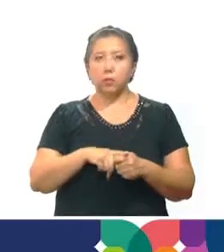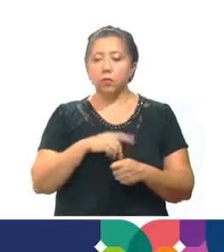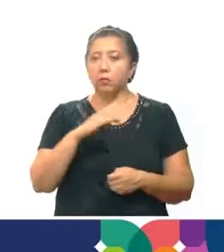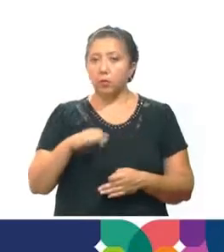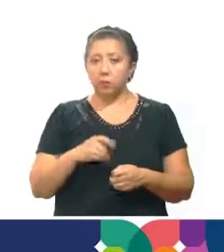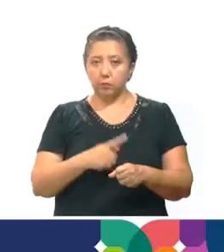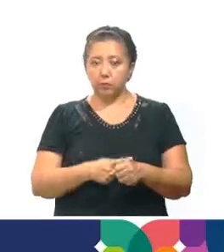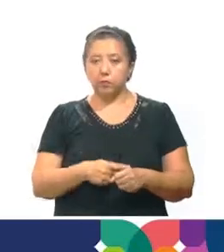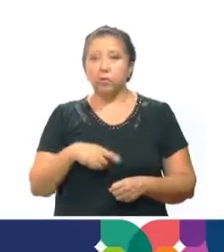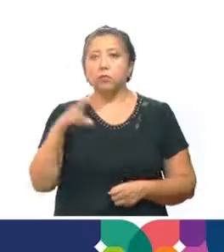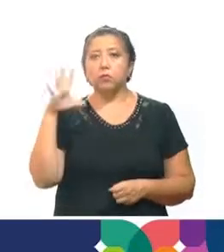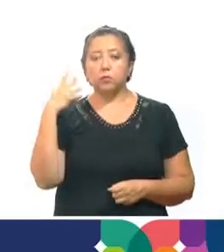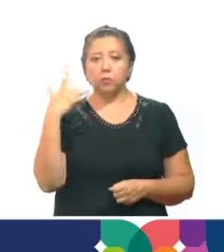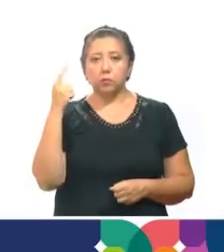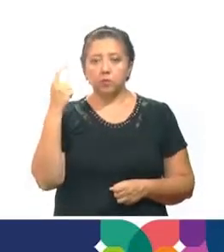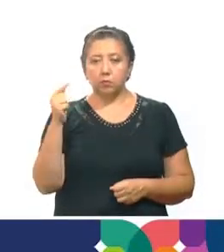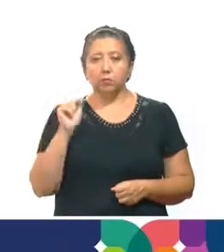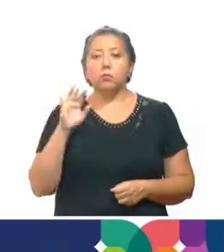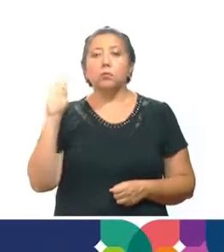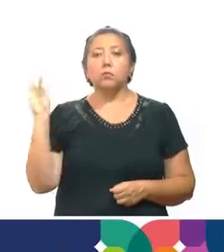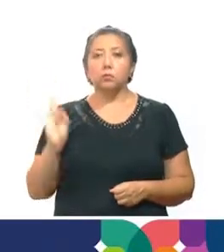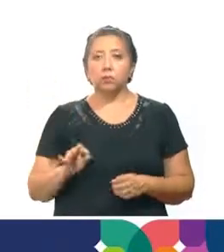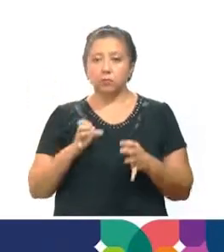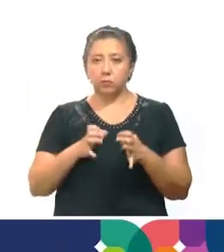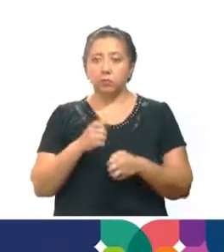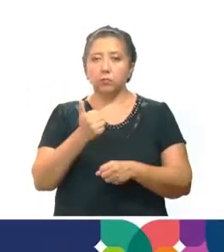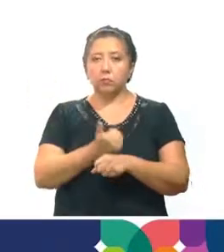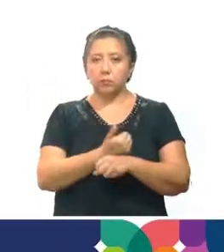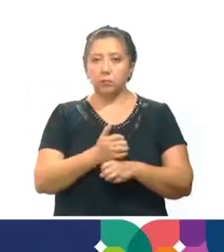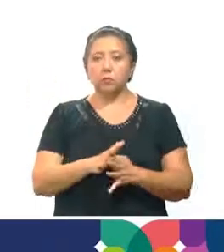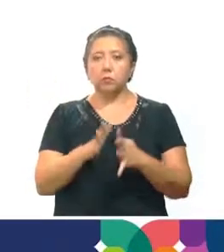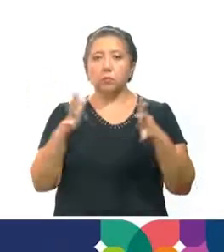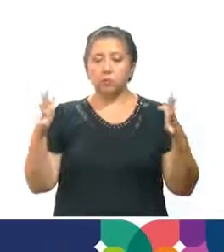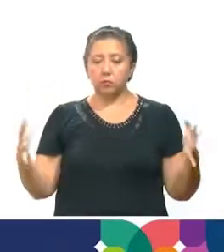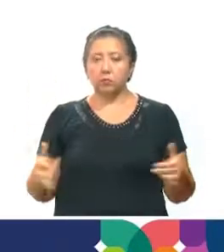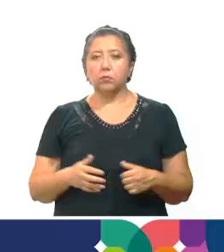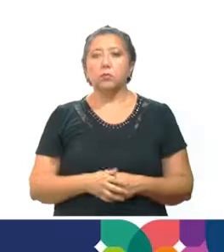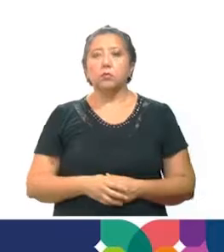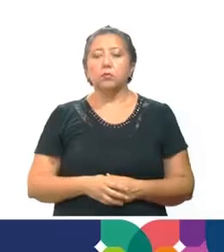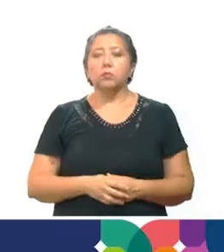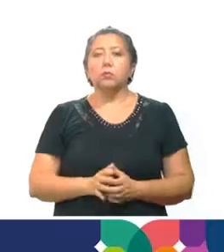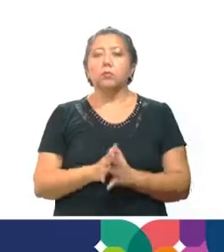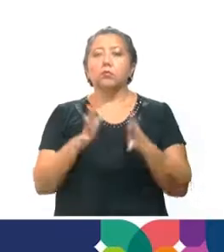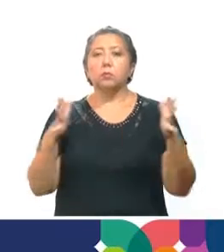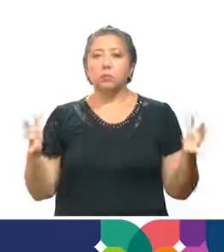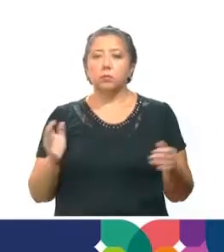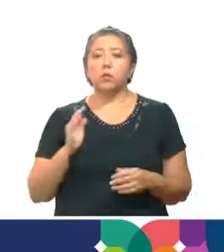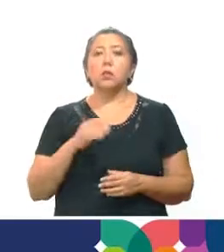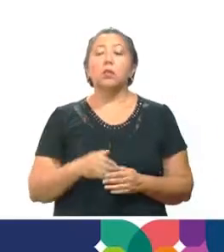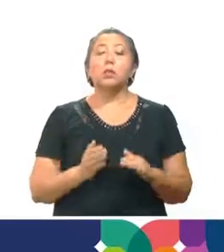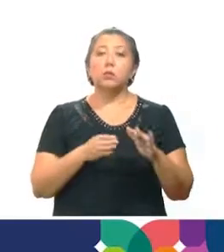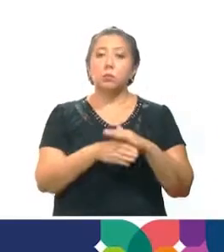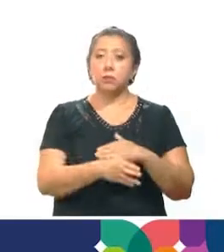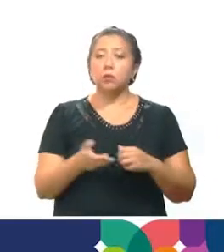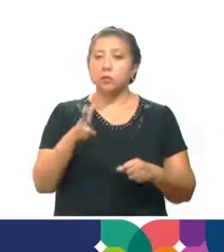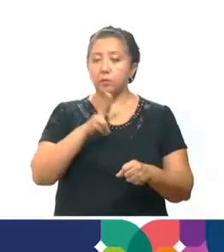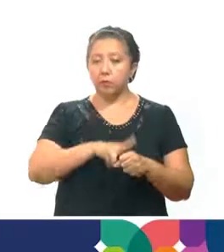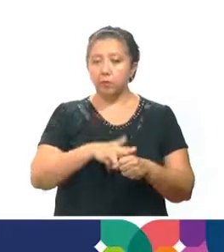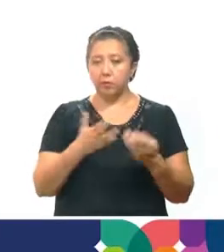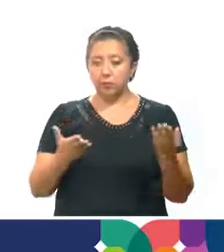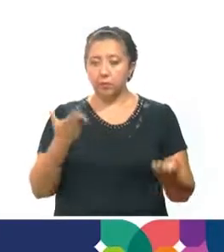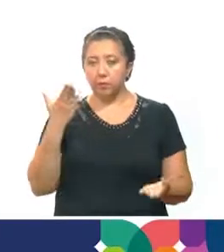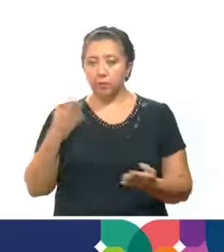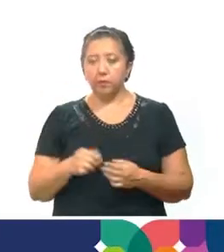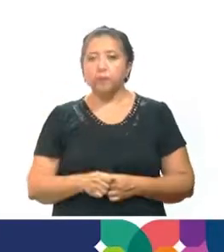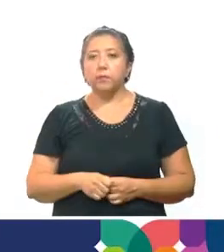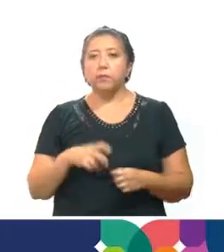COVID y no COVID es del 51%, está en amarillo y en ascenso. El incremento en admisiones hospitalarias de la semana con